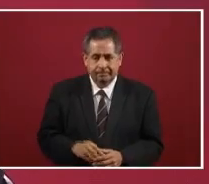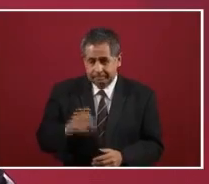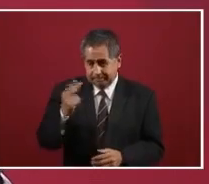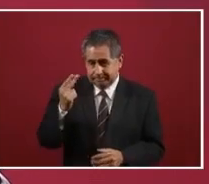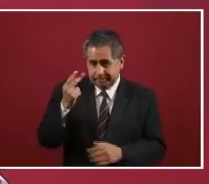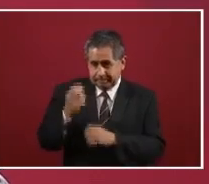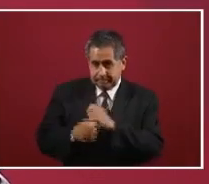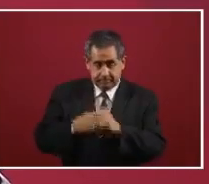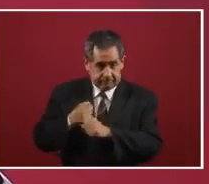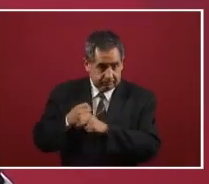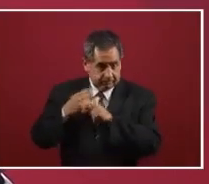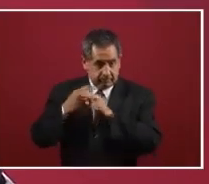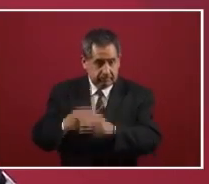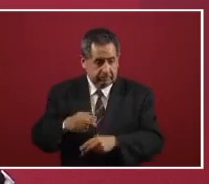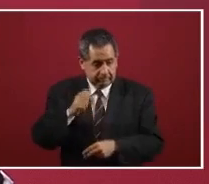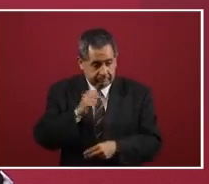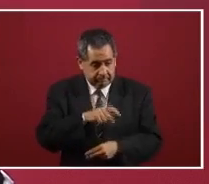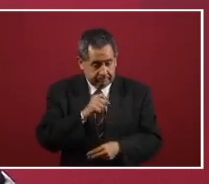25 años